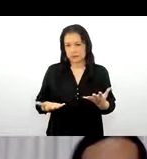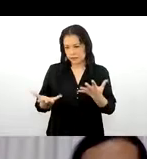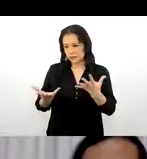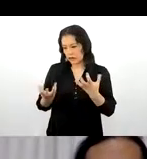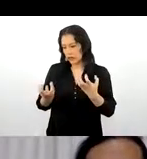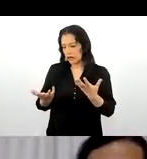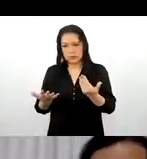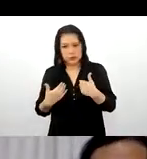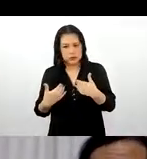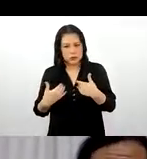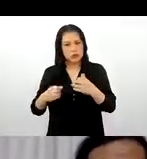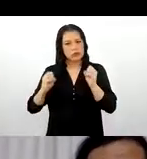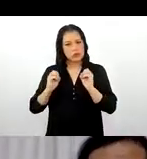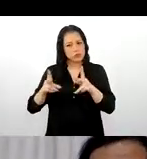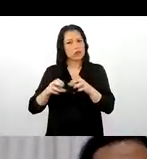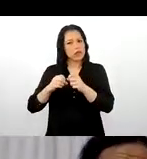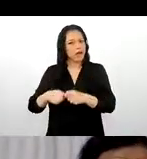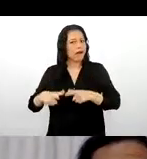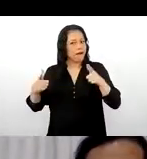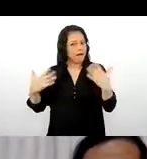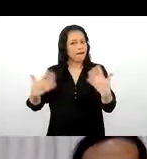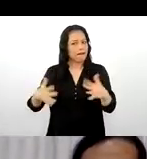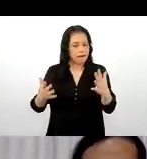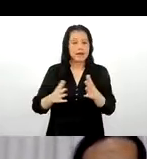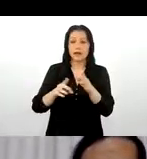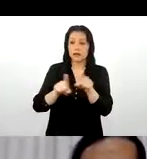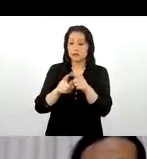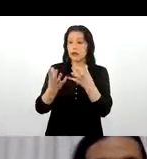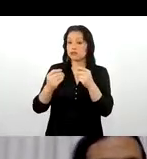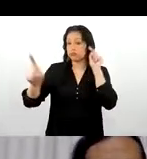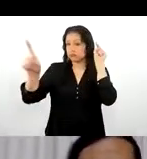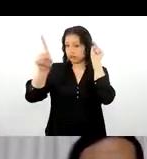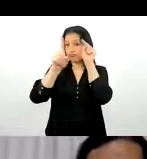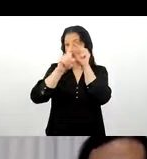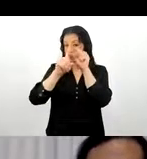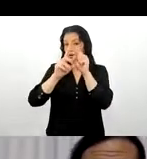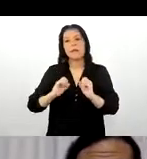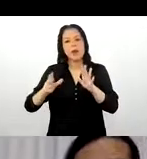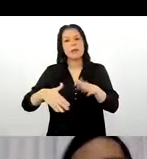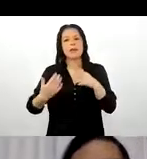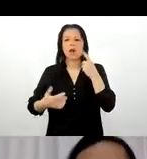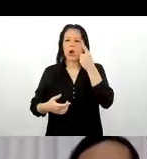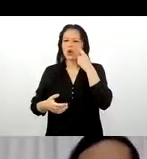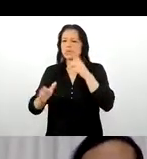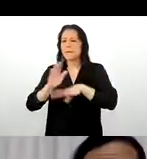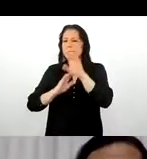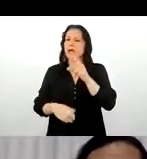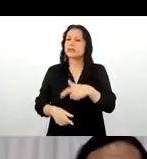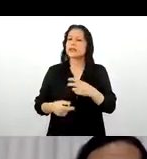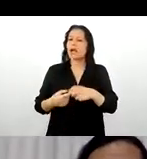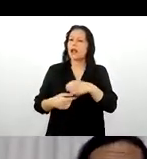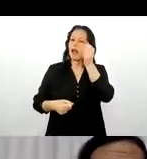con una gran oportunidad. Una gran oportunidad y retos también, ¿no? Oportunidades para poder conocer mucho más al viajero que busca, que